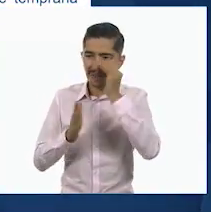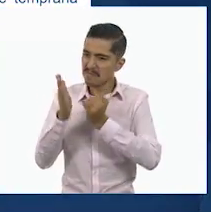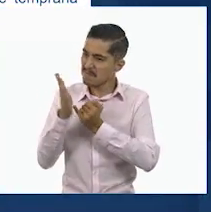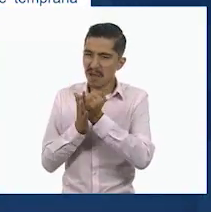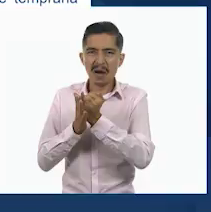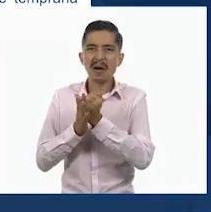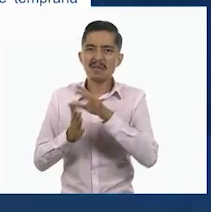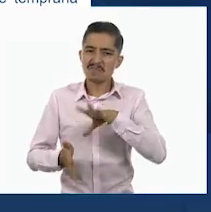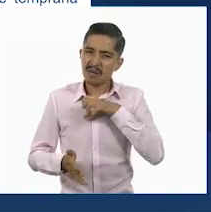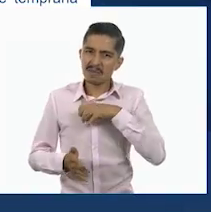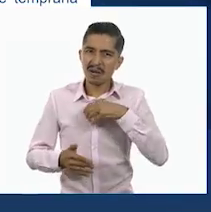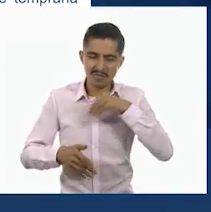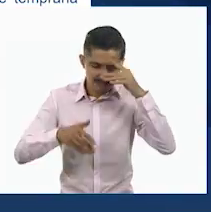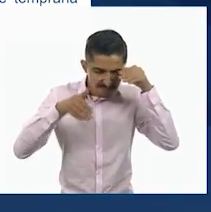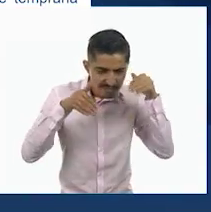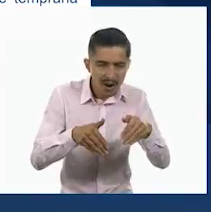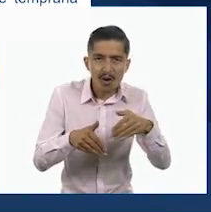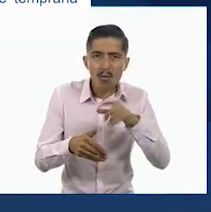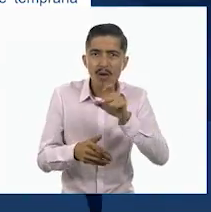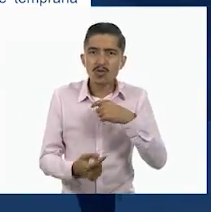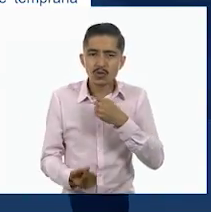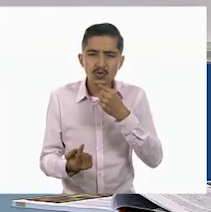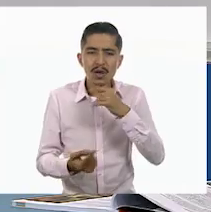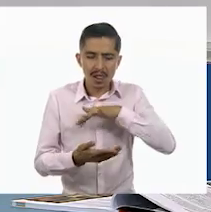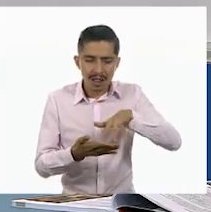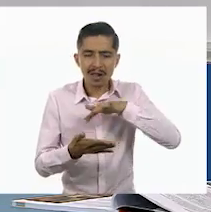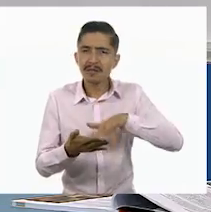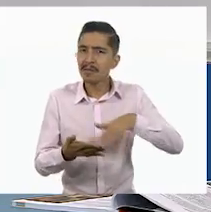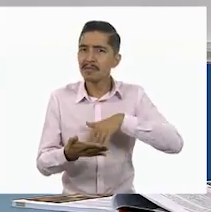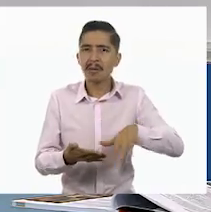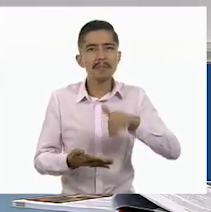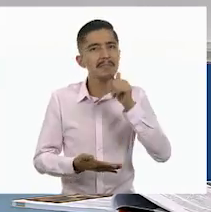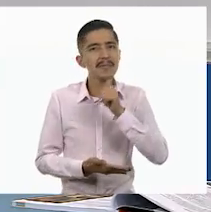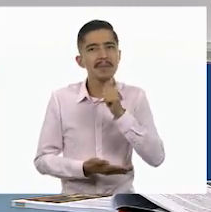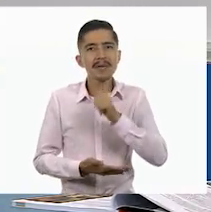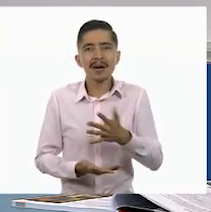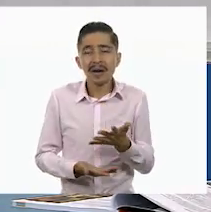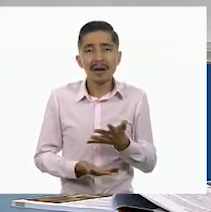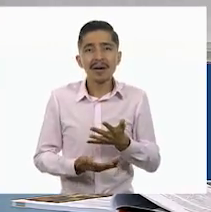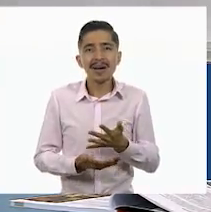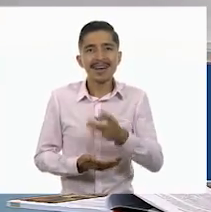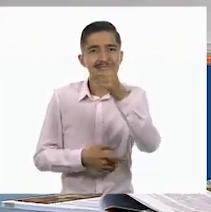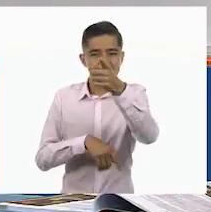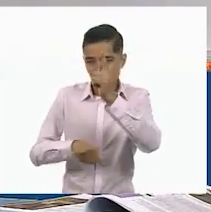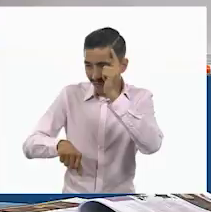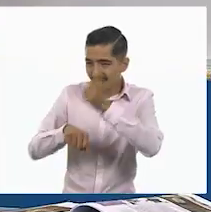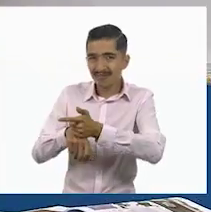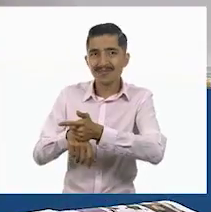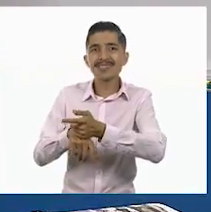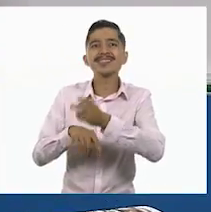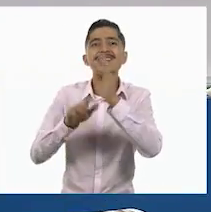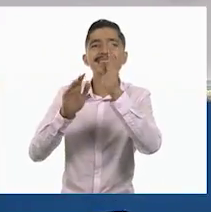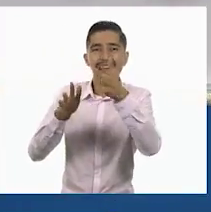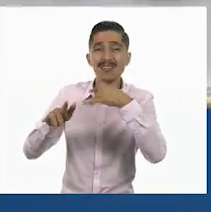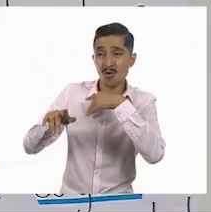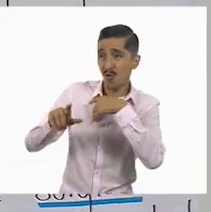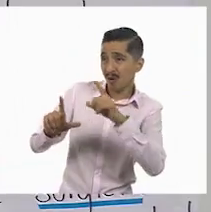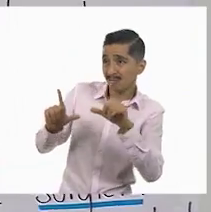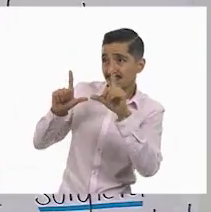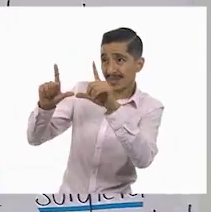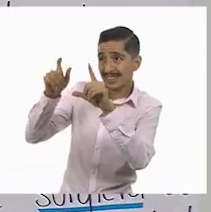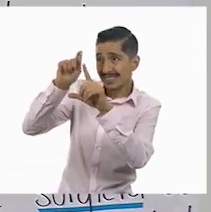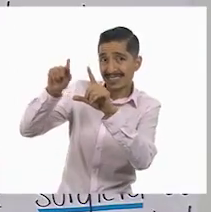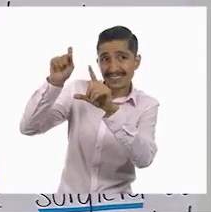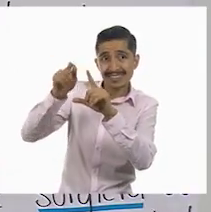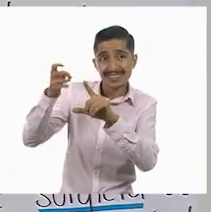desde temprana edad. Y pues como puedes darte cuenta, María, aquí también puse el texto precisamente para hacer